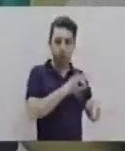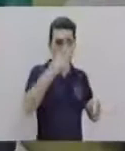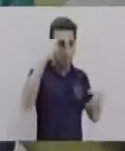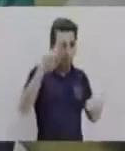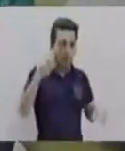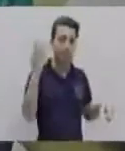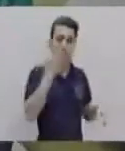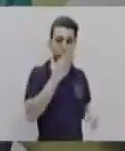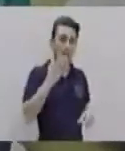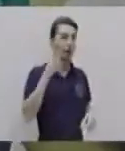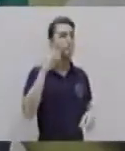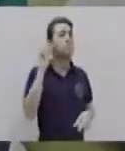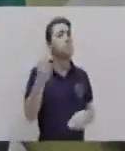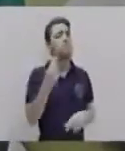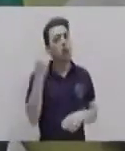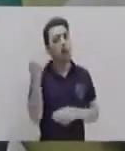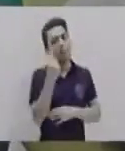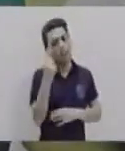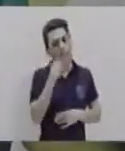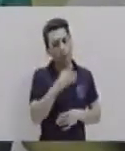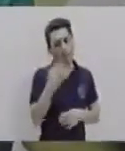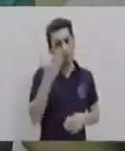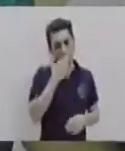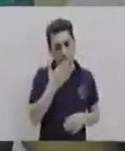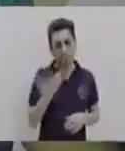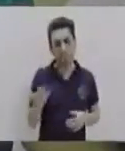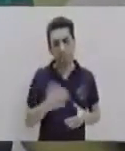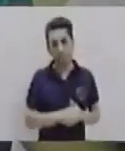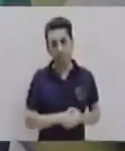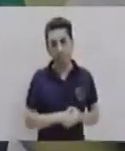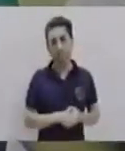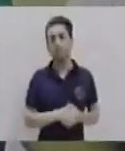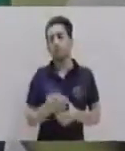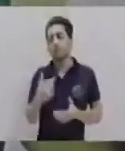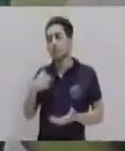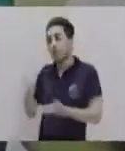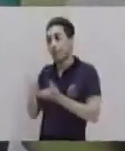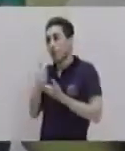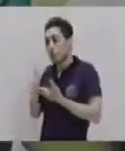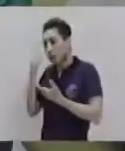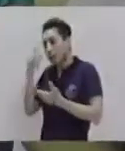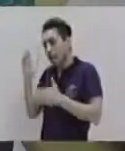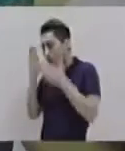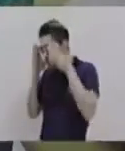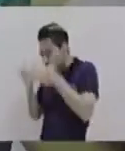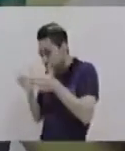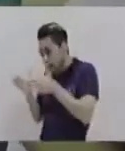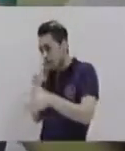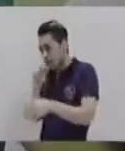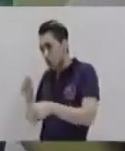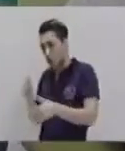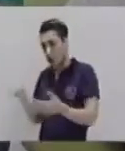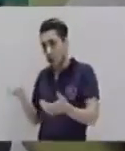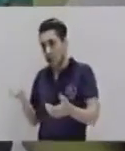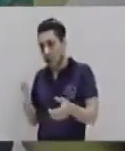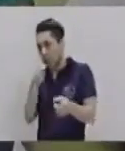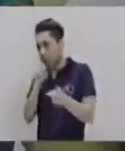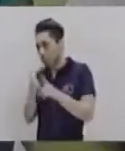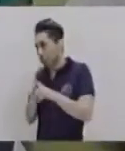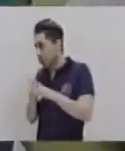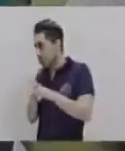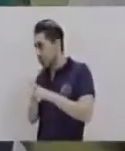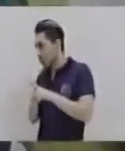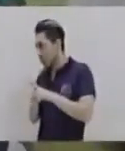qué es importante este tipo de música para el estudio? Porque nos ayuda a concentrarnos mejor. Y